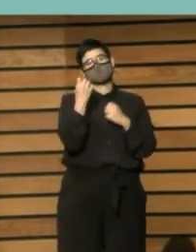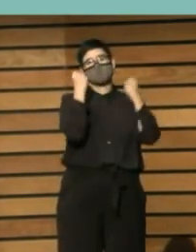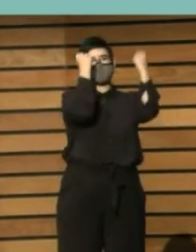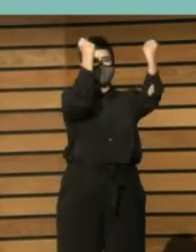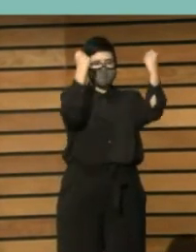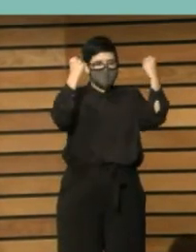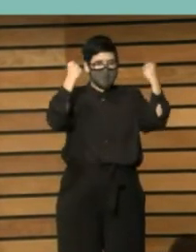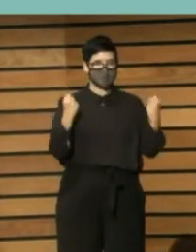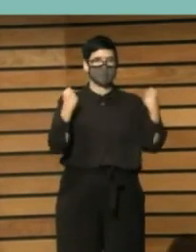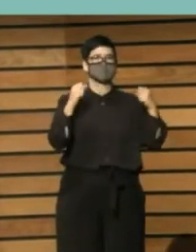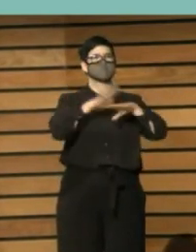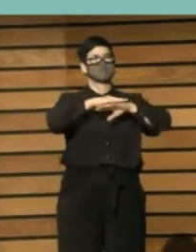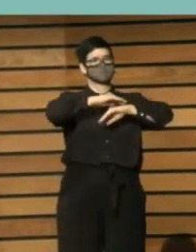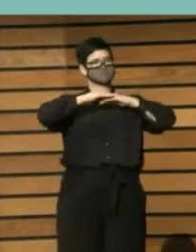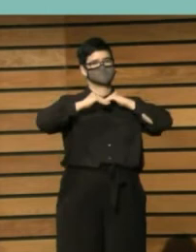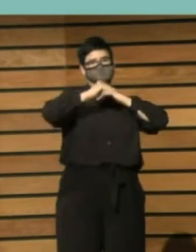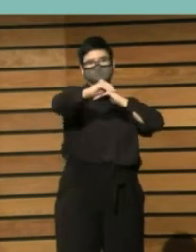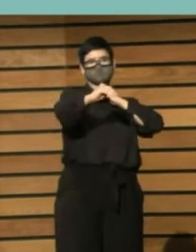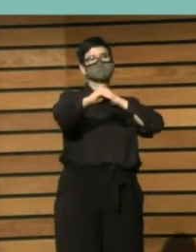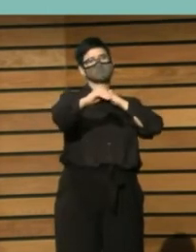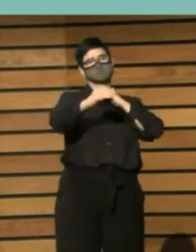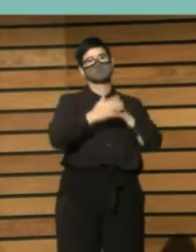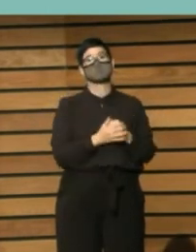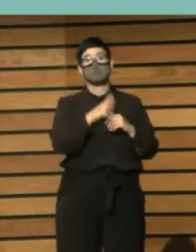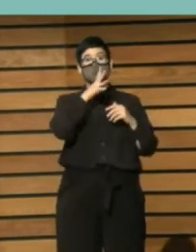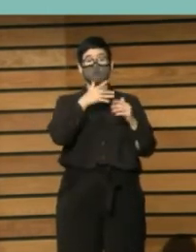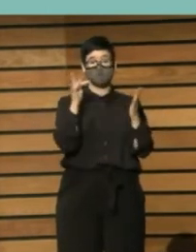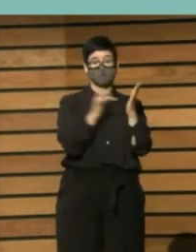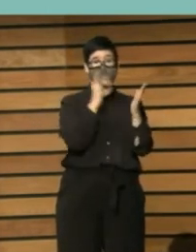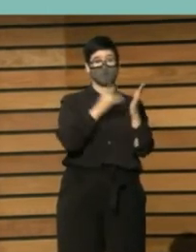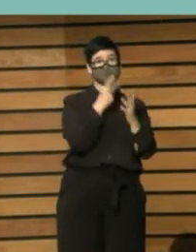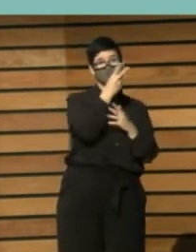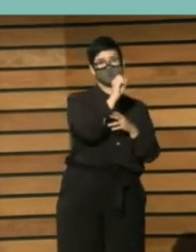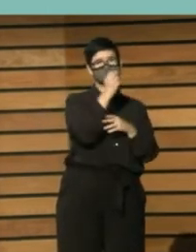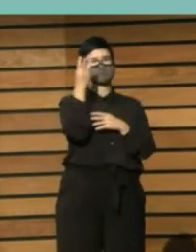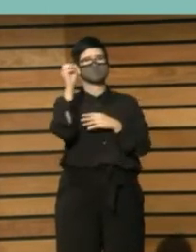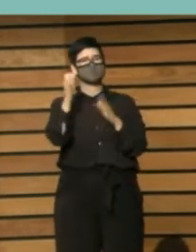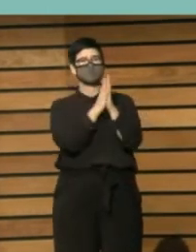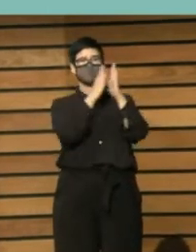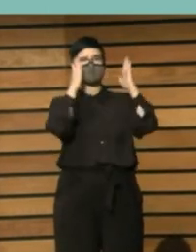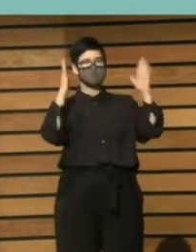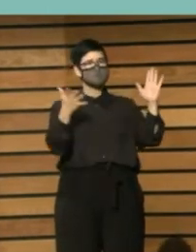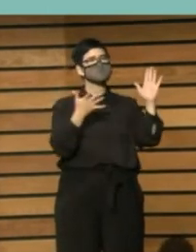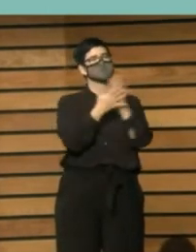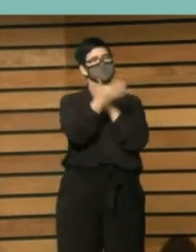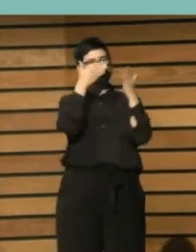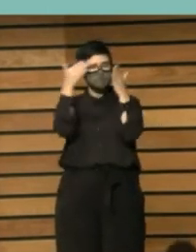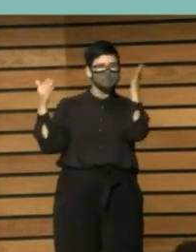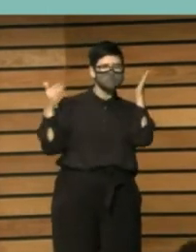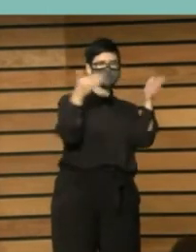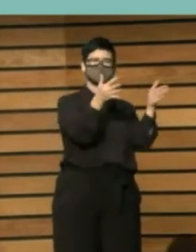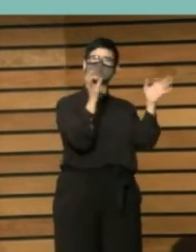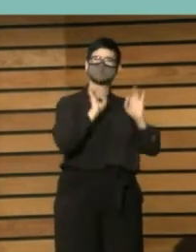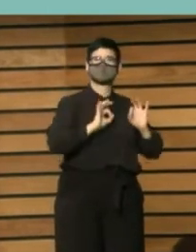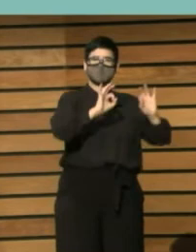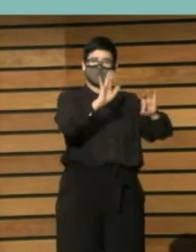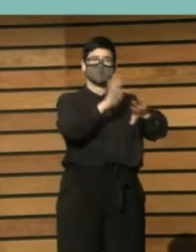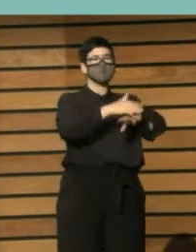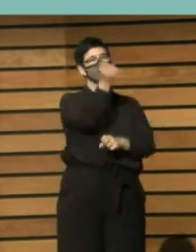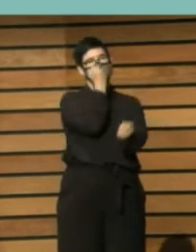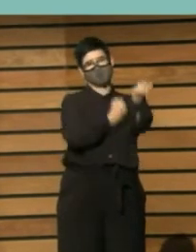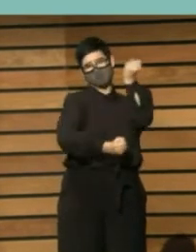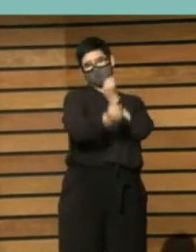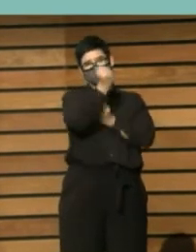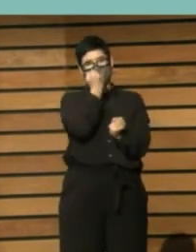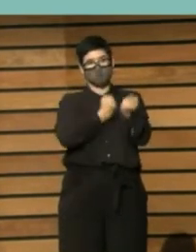sabéis, ahora la Agenda 2030 está poniendo un acento especial a aquello que tiene que ver con la economía, con